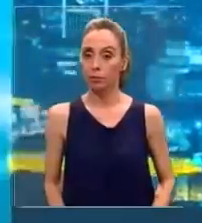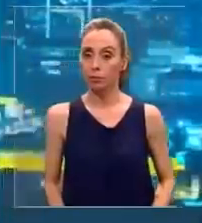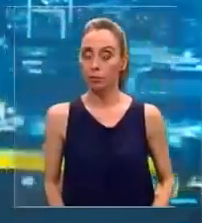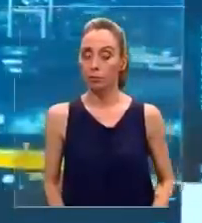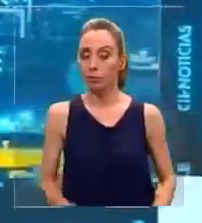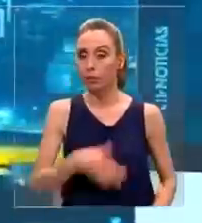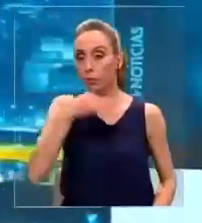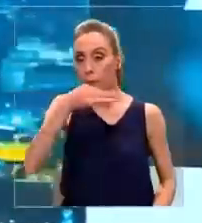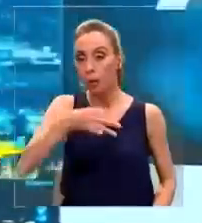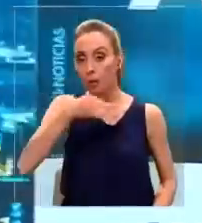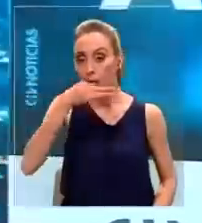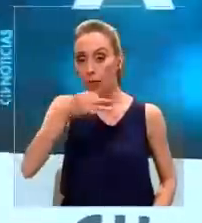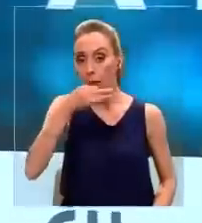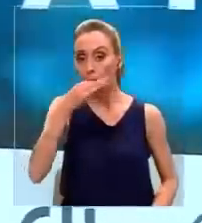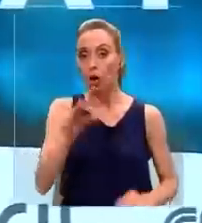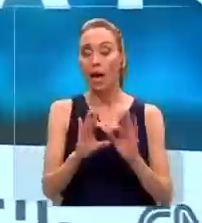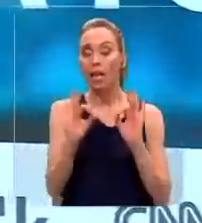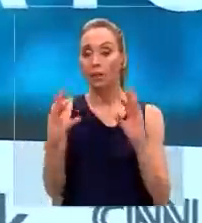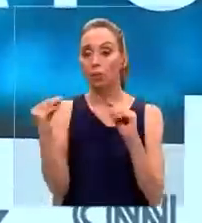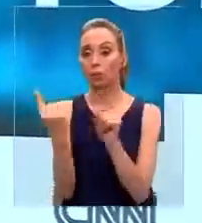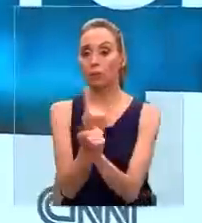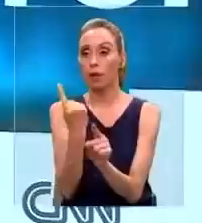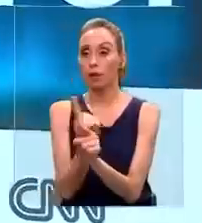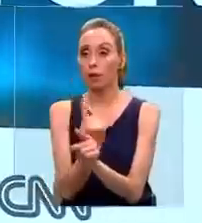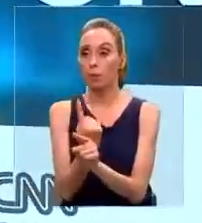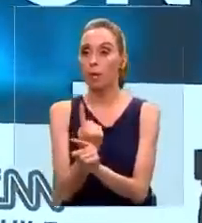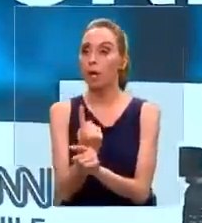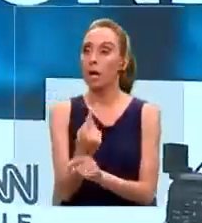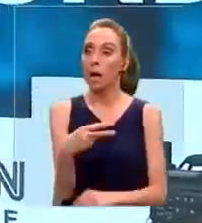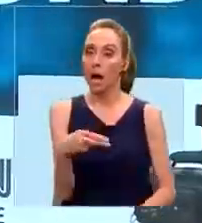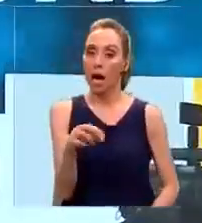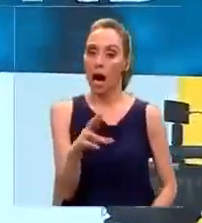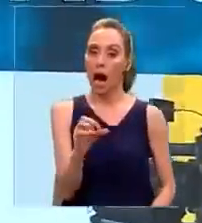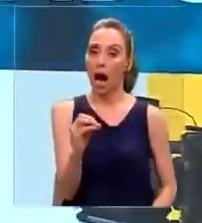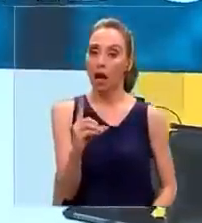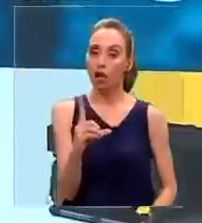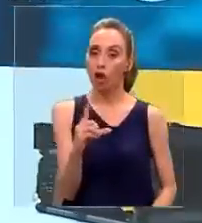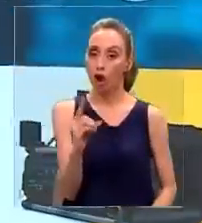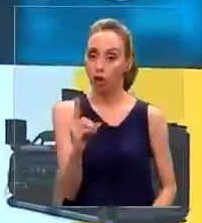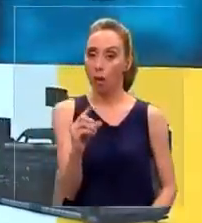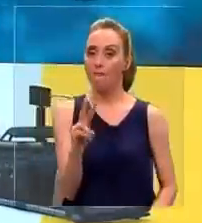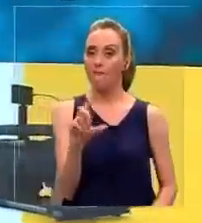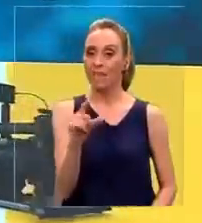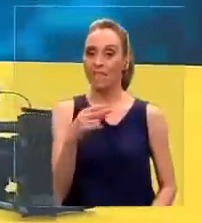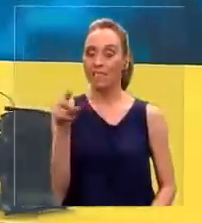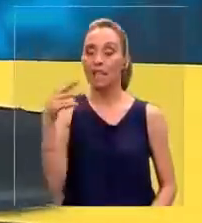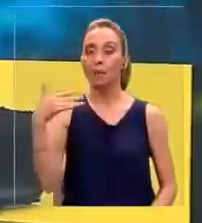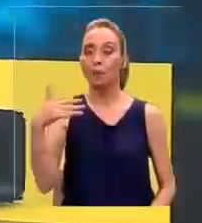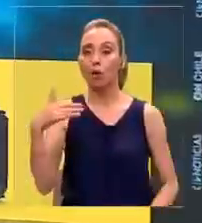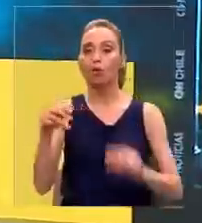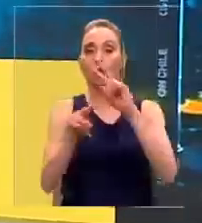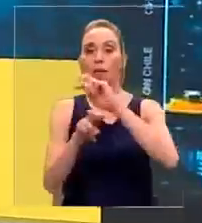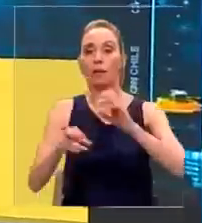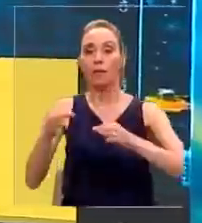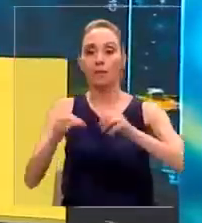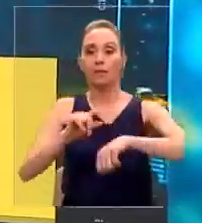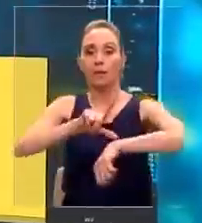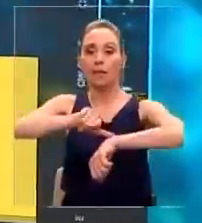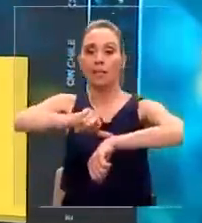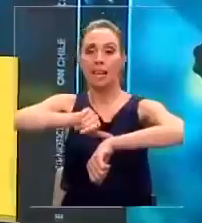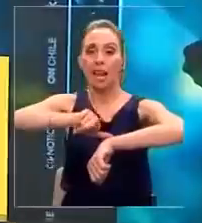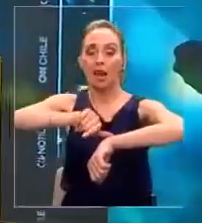Vamos ahora a contarles que en exclusiva conversamos con Harold Vilches. Él es el hombre clave del llamado caso